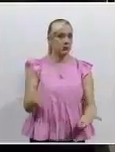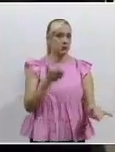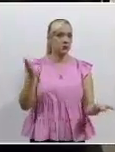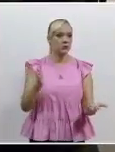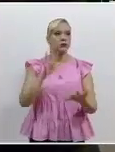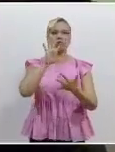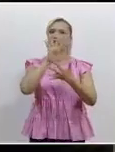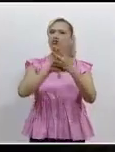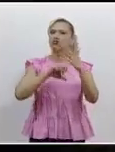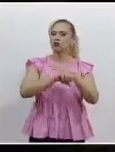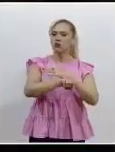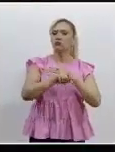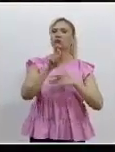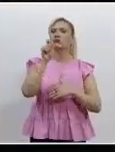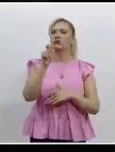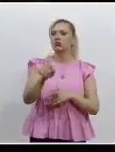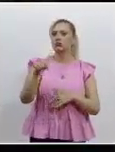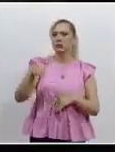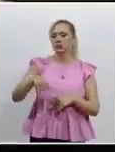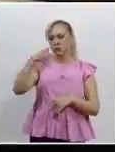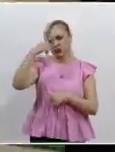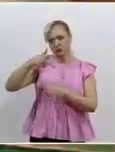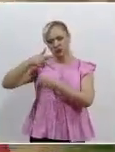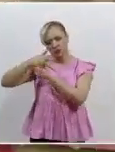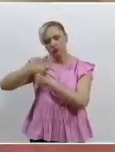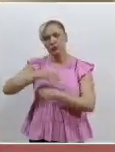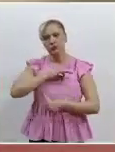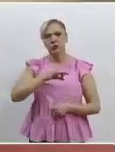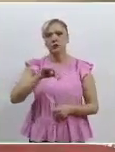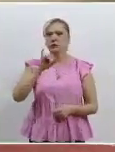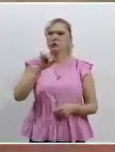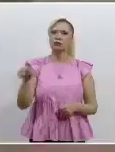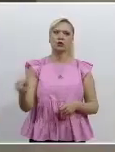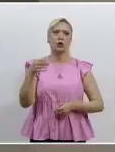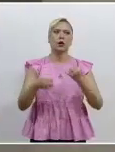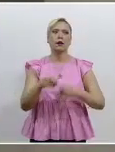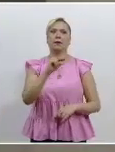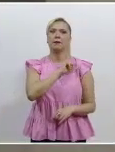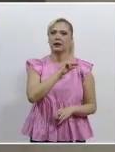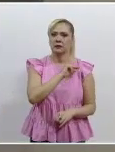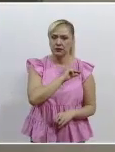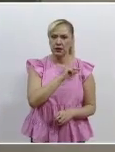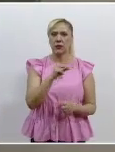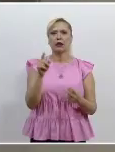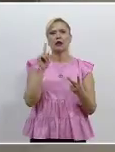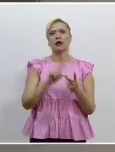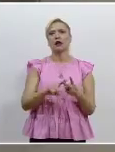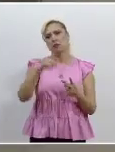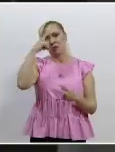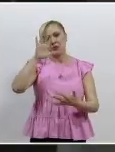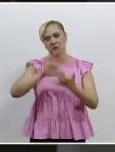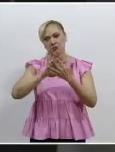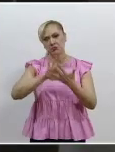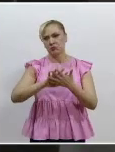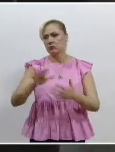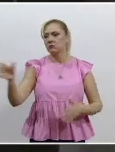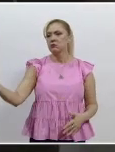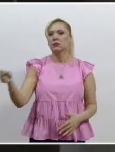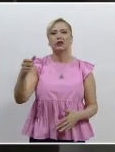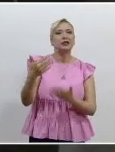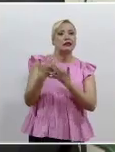penal acusatorio tendrán competencia para actuar indistintamente como jueces de control y tribunales de enjuiciamiento,